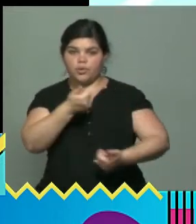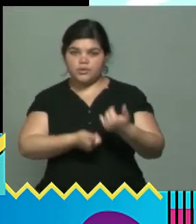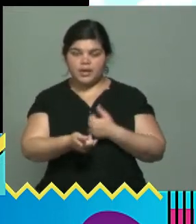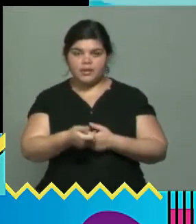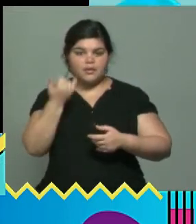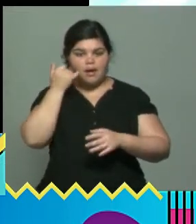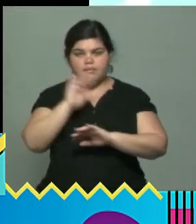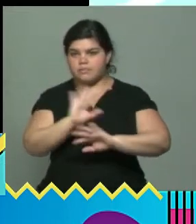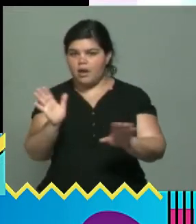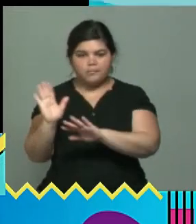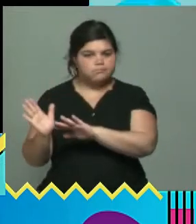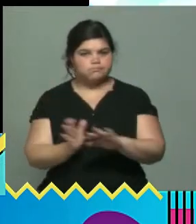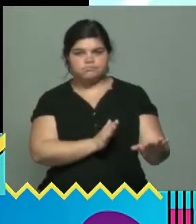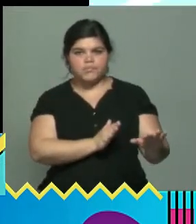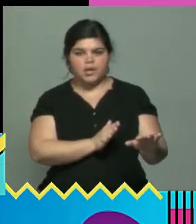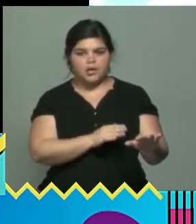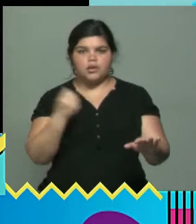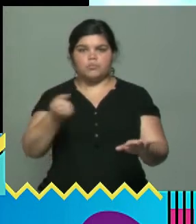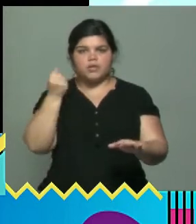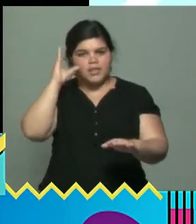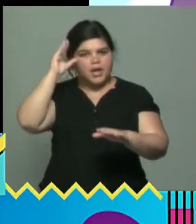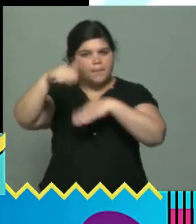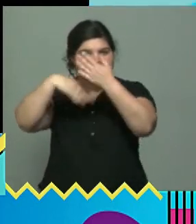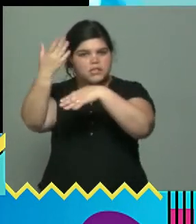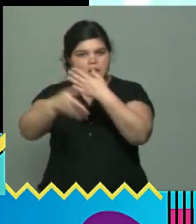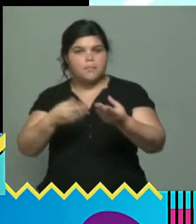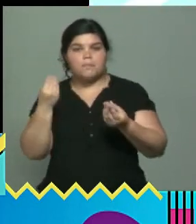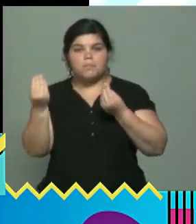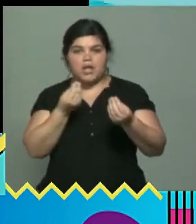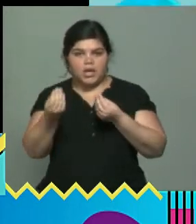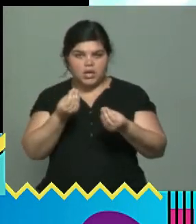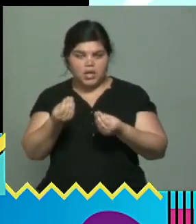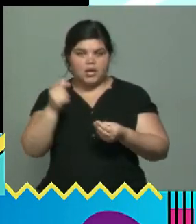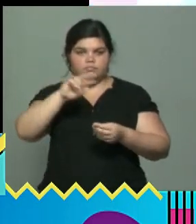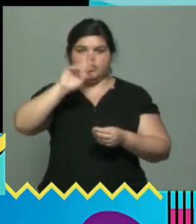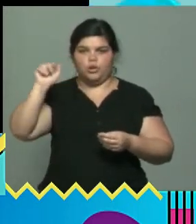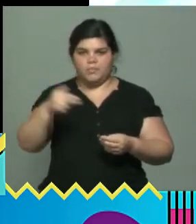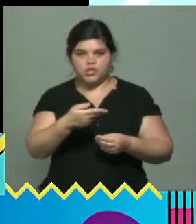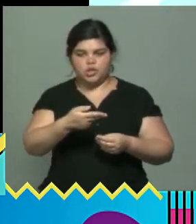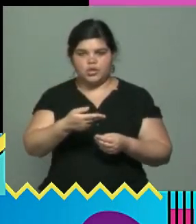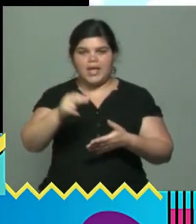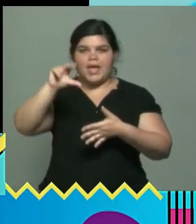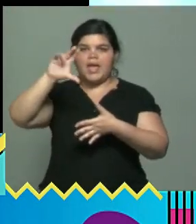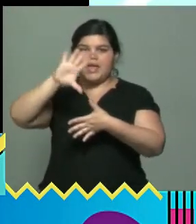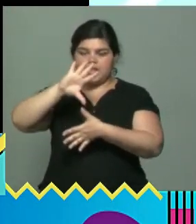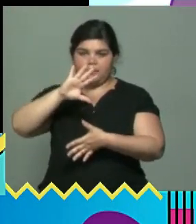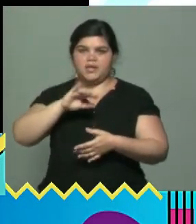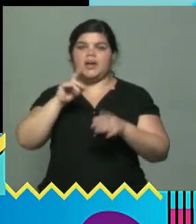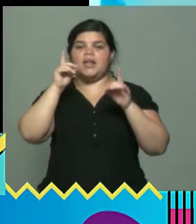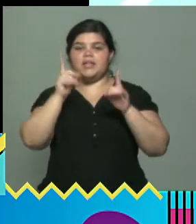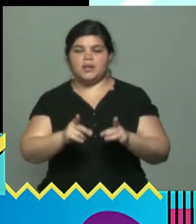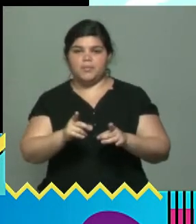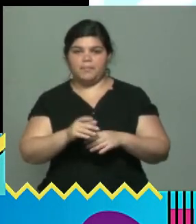patronato y bueno, y empezar a capacitar también para que la visión de la Convención Interamericana, las opiniones generales